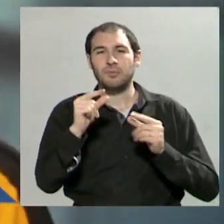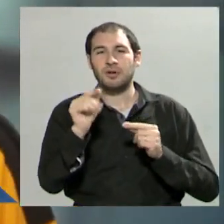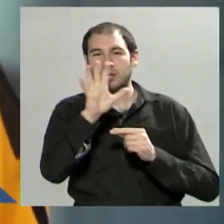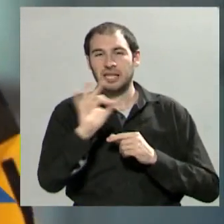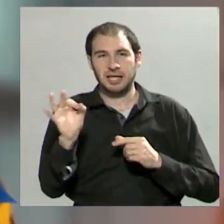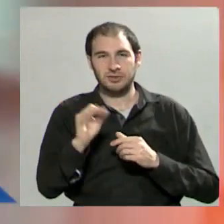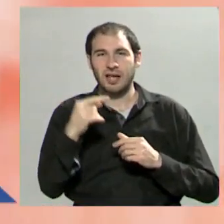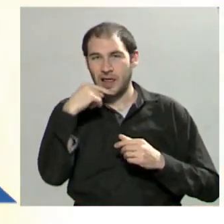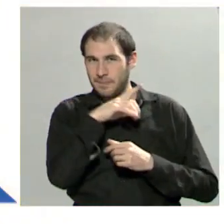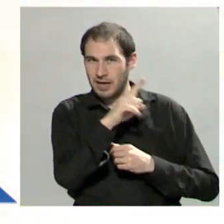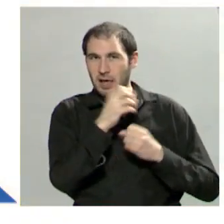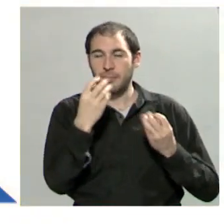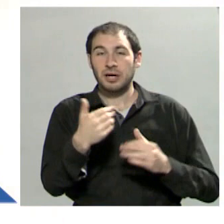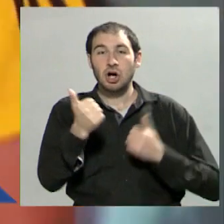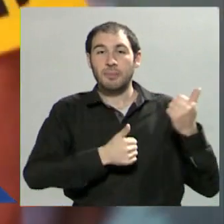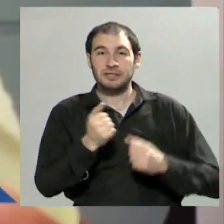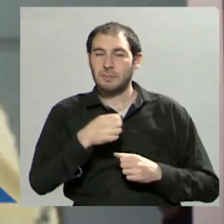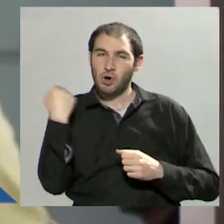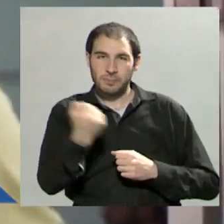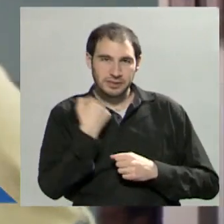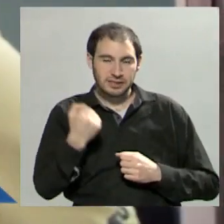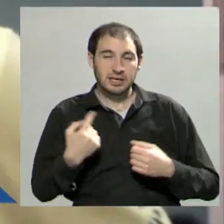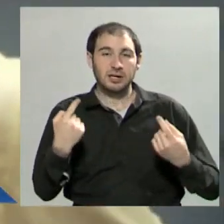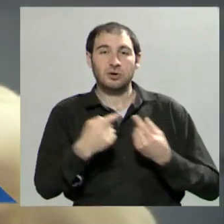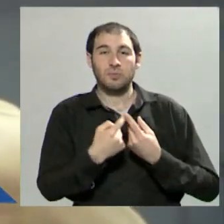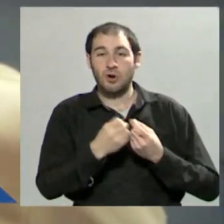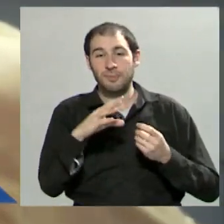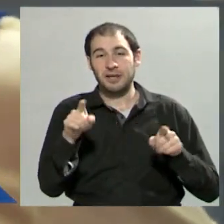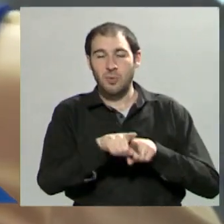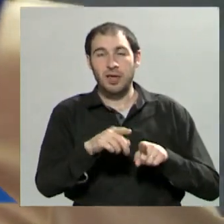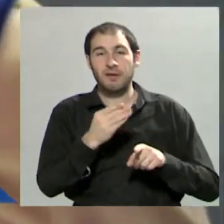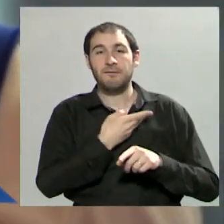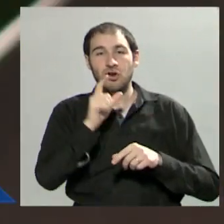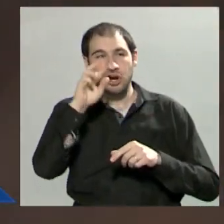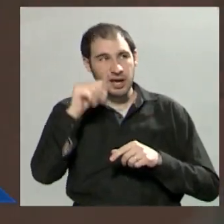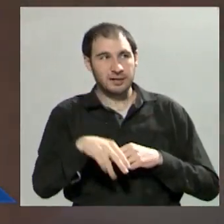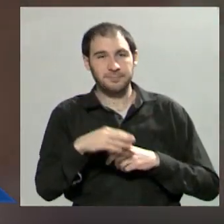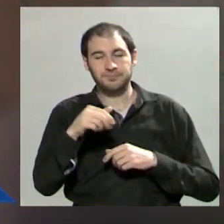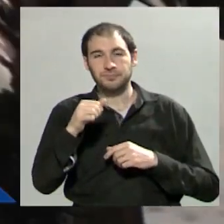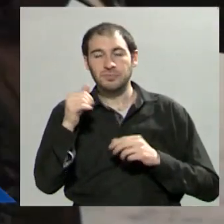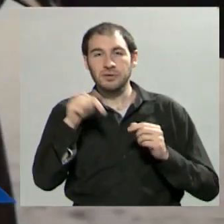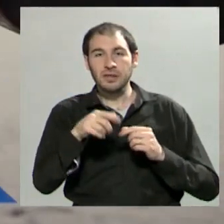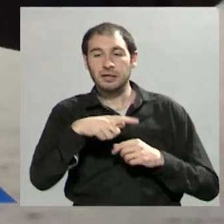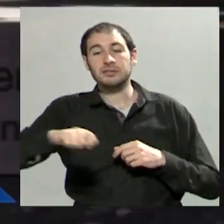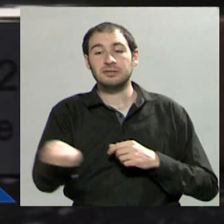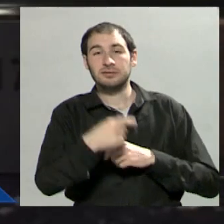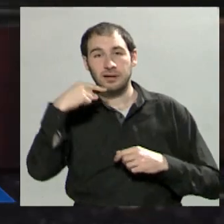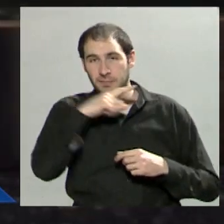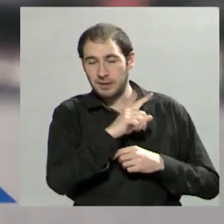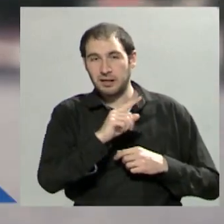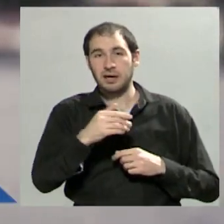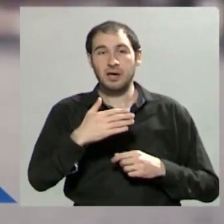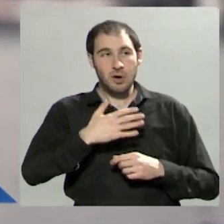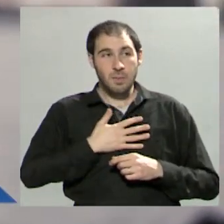de Hamburgo, en Alemania, porque hubo partido decisivo entre los homónimos. Florian Mayer, que es un tenista alemán, y